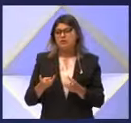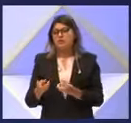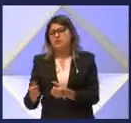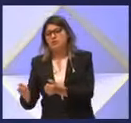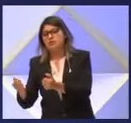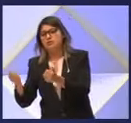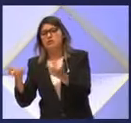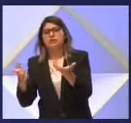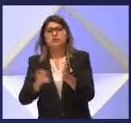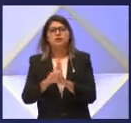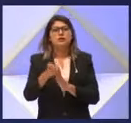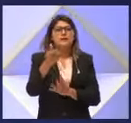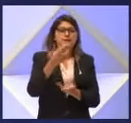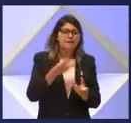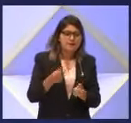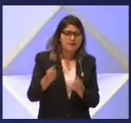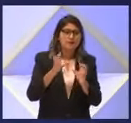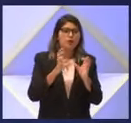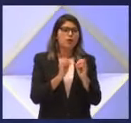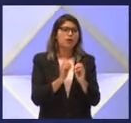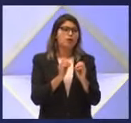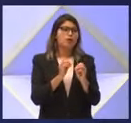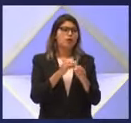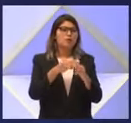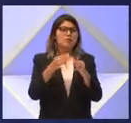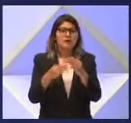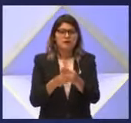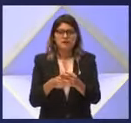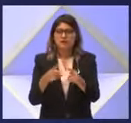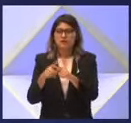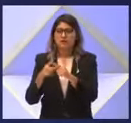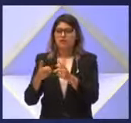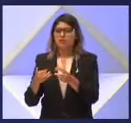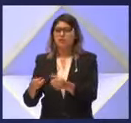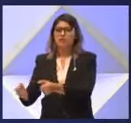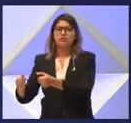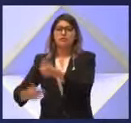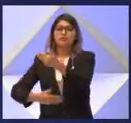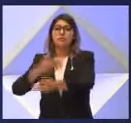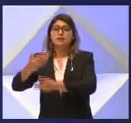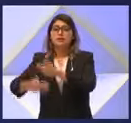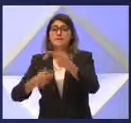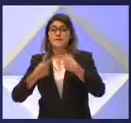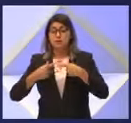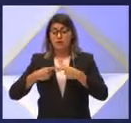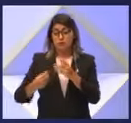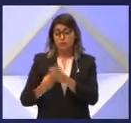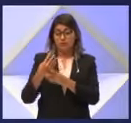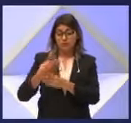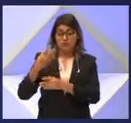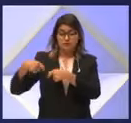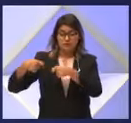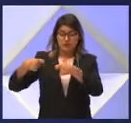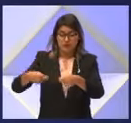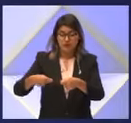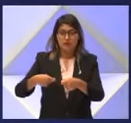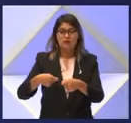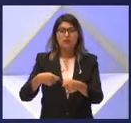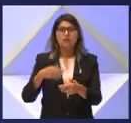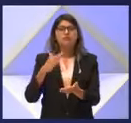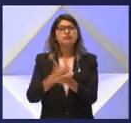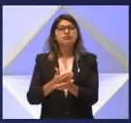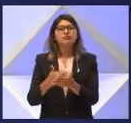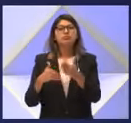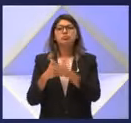seguir disfrutando de esto y este en ese contexto que quisiera platicar de una